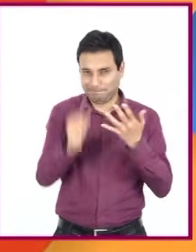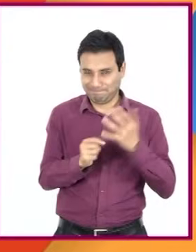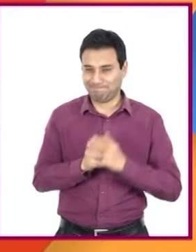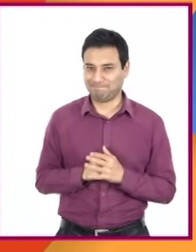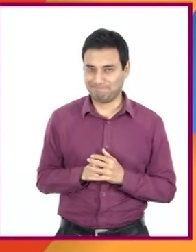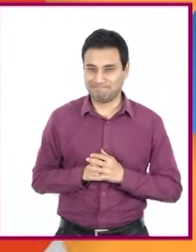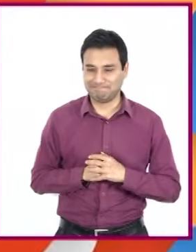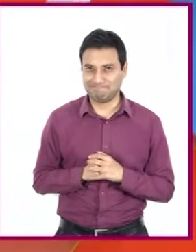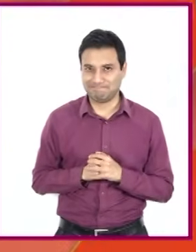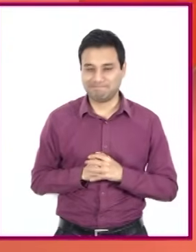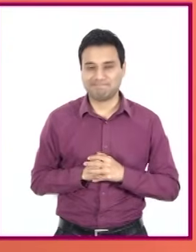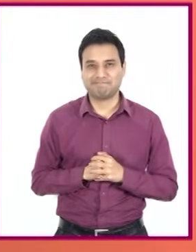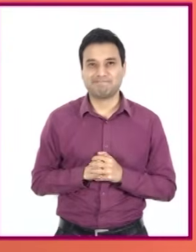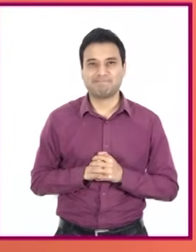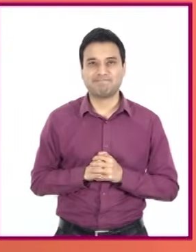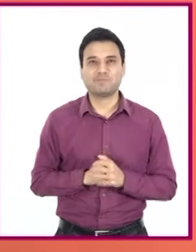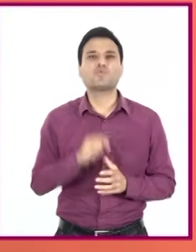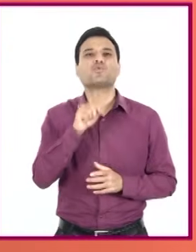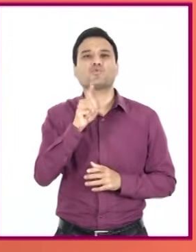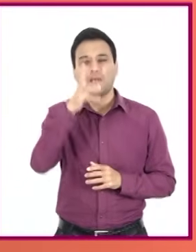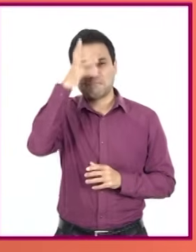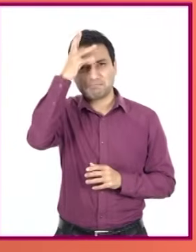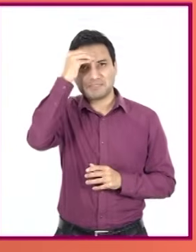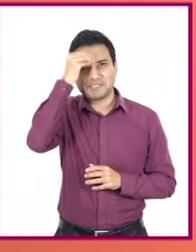preguntas. ¿Qué aprendieron?